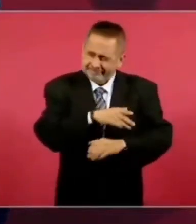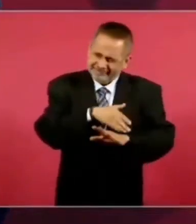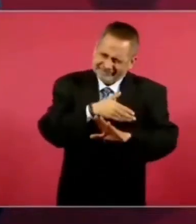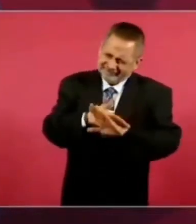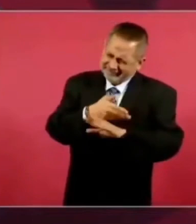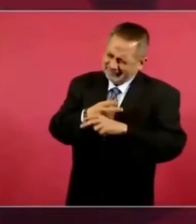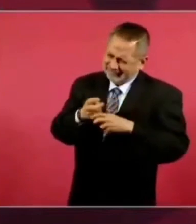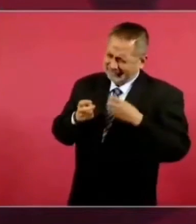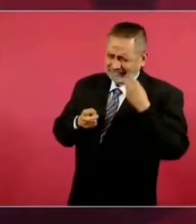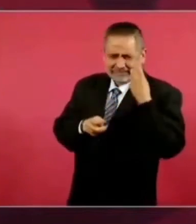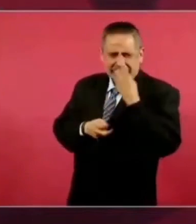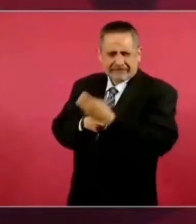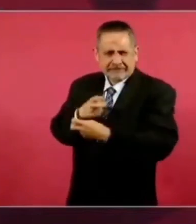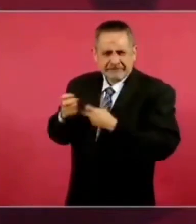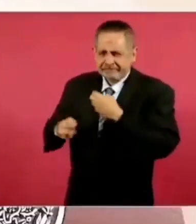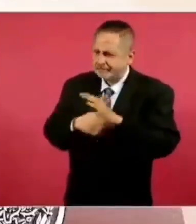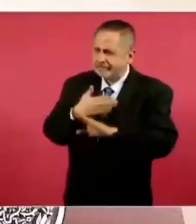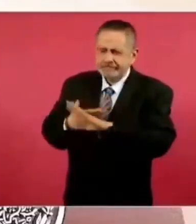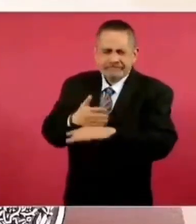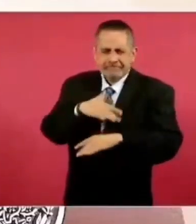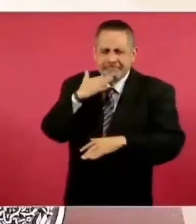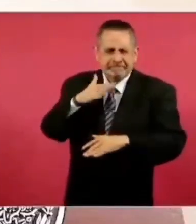una guerra sucia